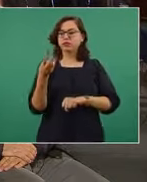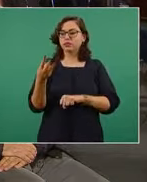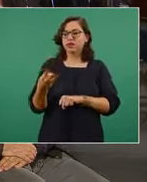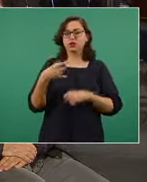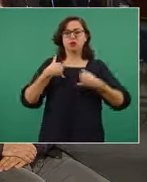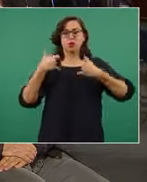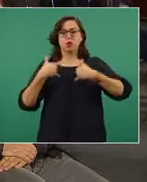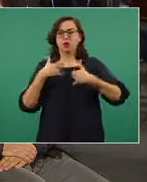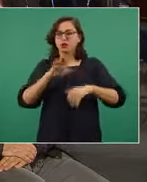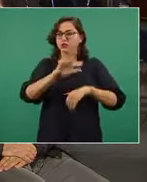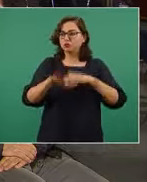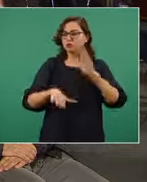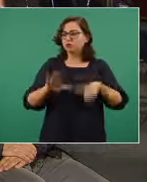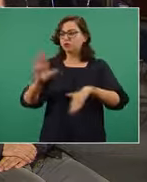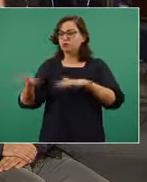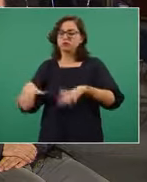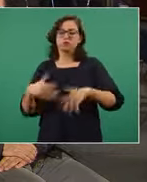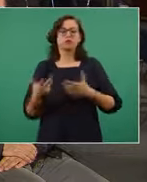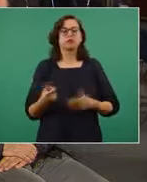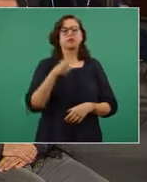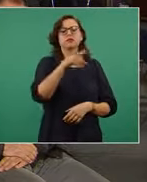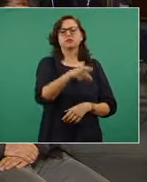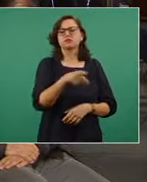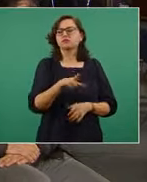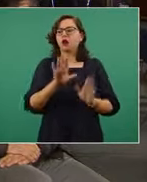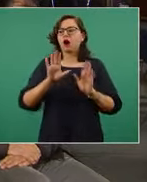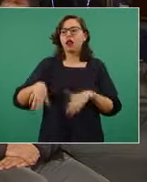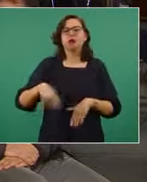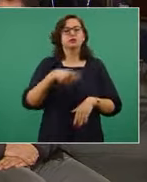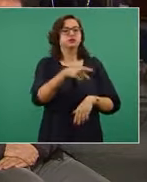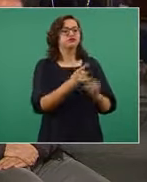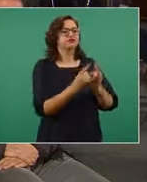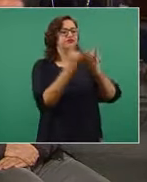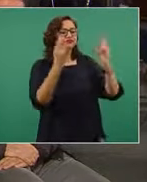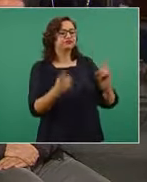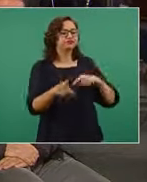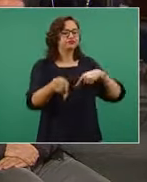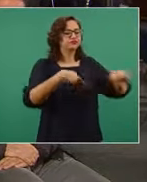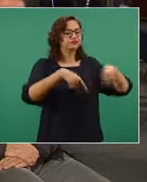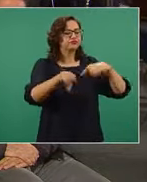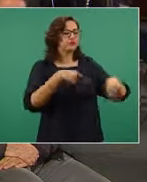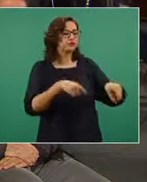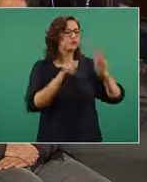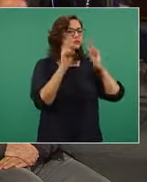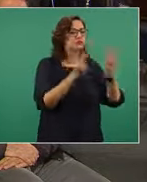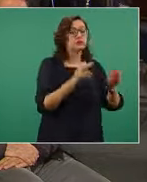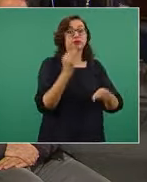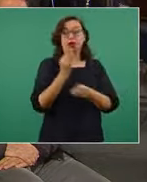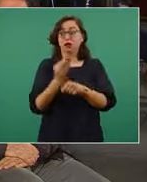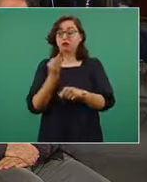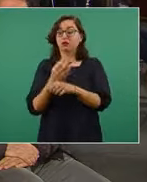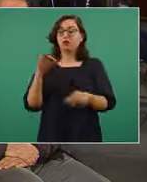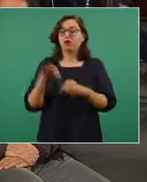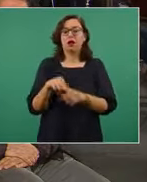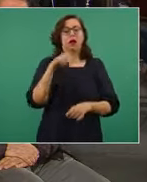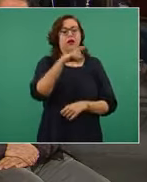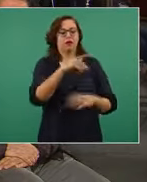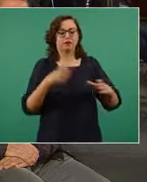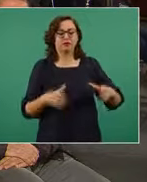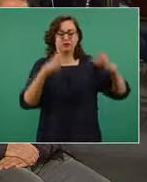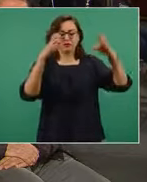ha entregado tinacos y ha entregado pipas de agua en tiempos electorales. Un gobernador que ha